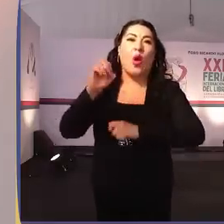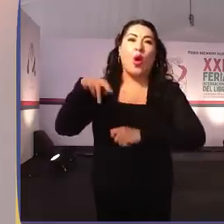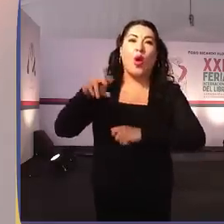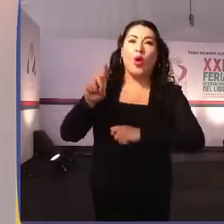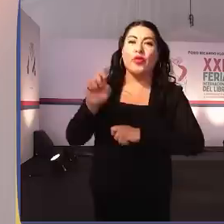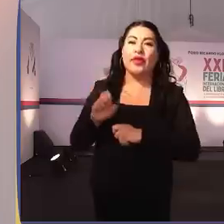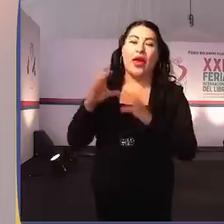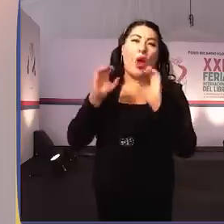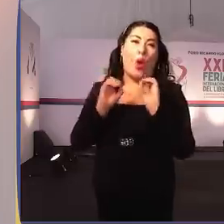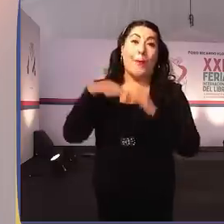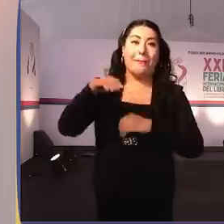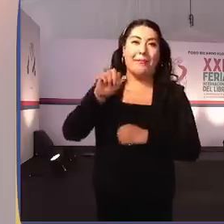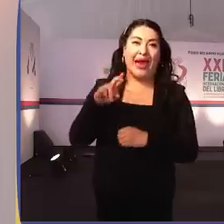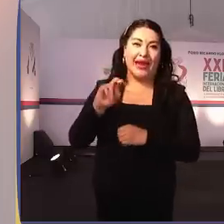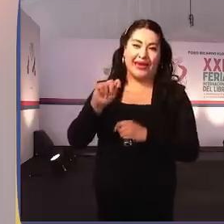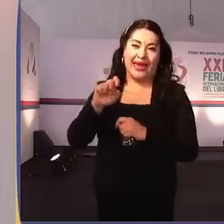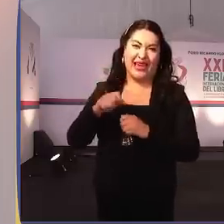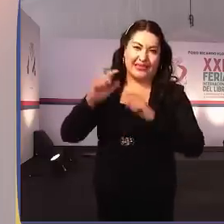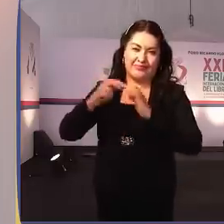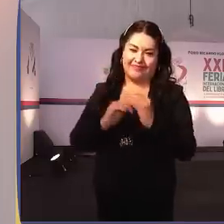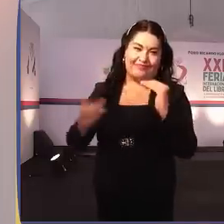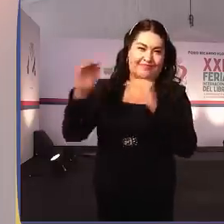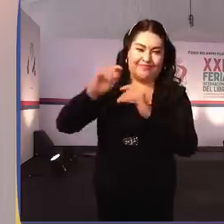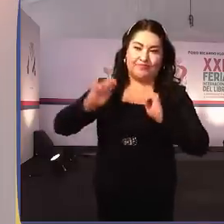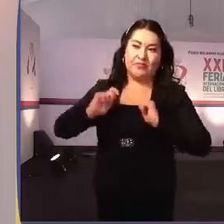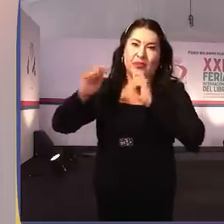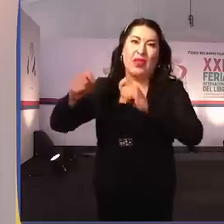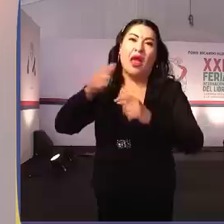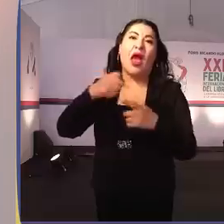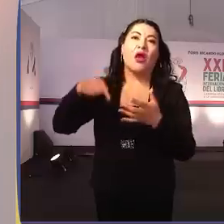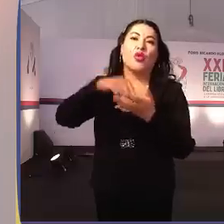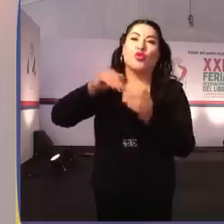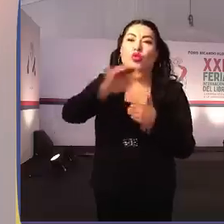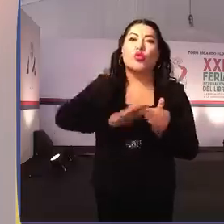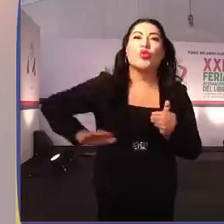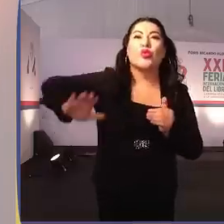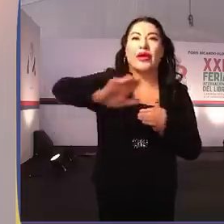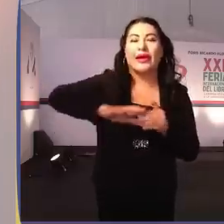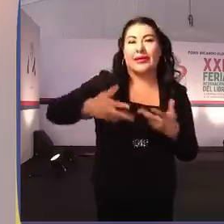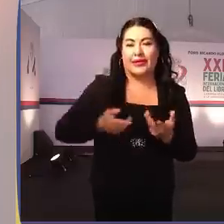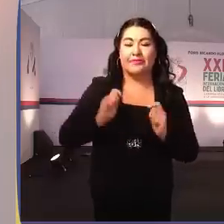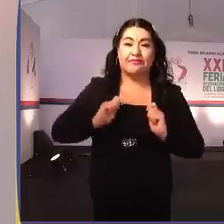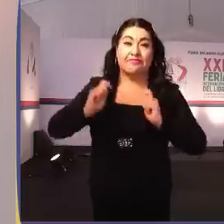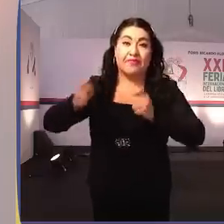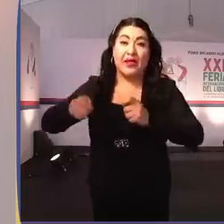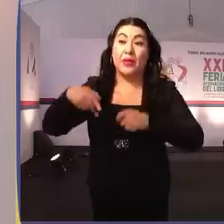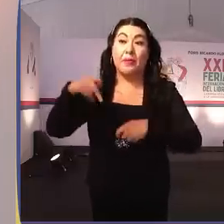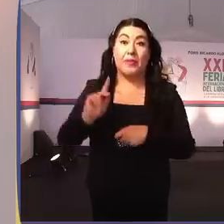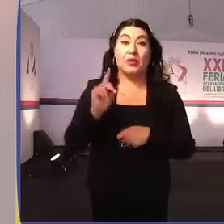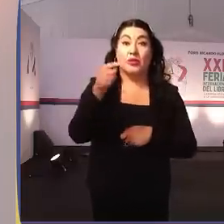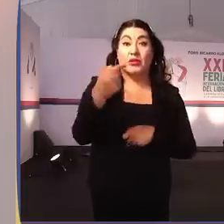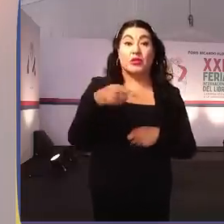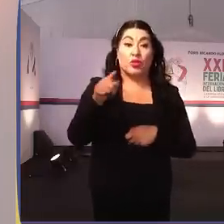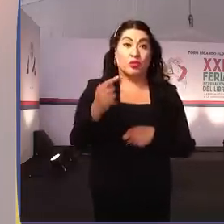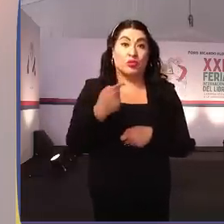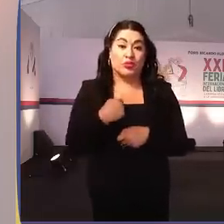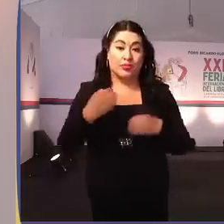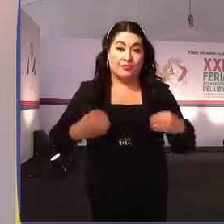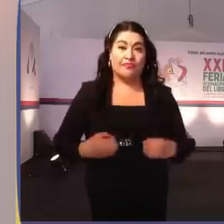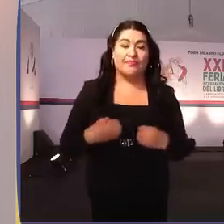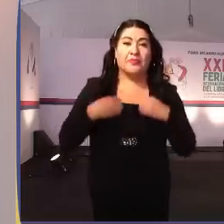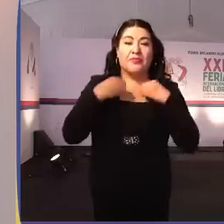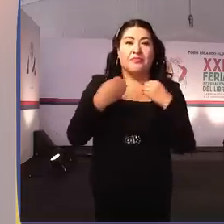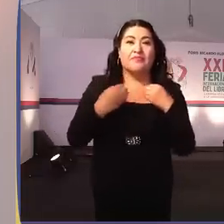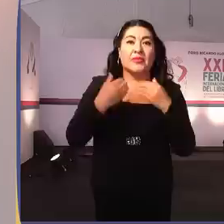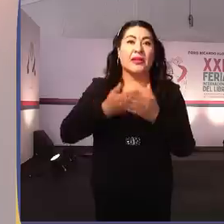de marqués de algún valle o provincia de poco más a menos. Pero si tú vives y yo vivo, bien